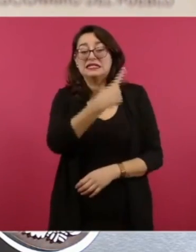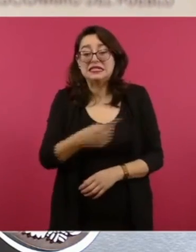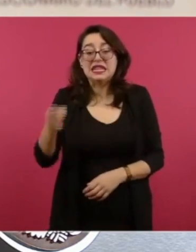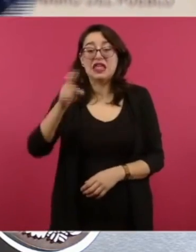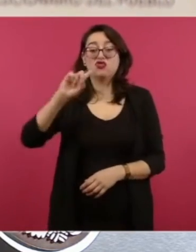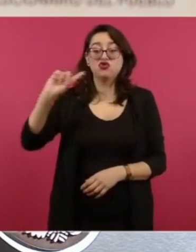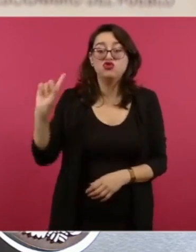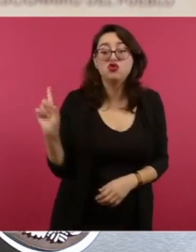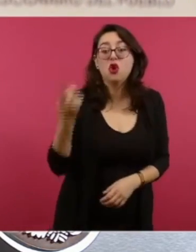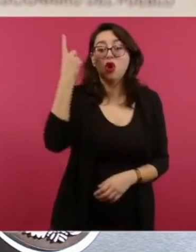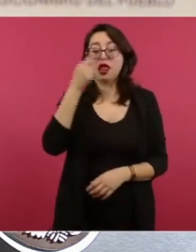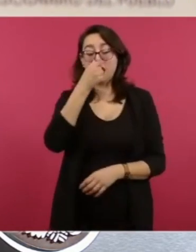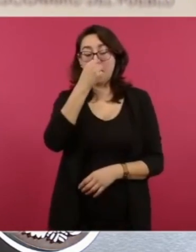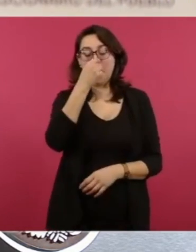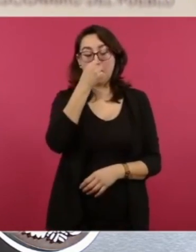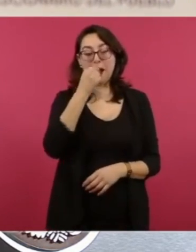y